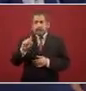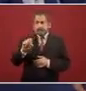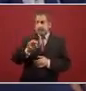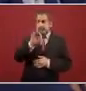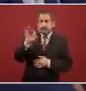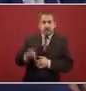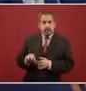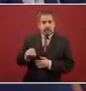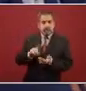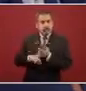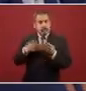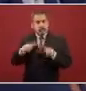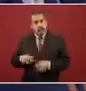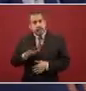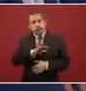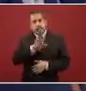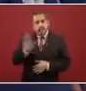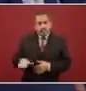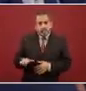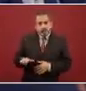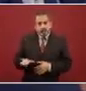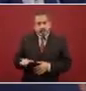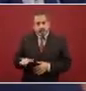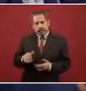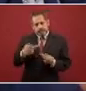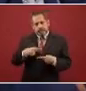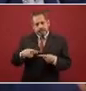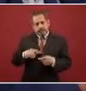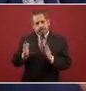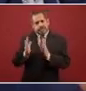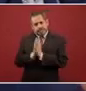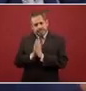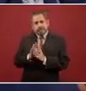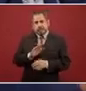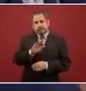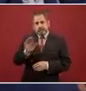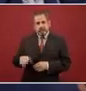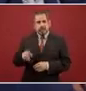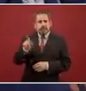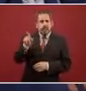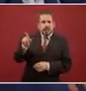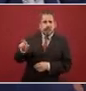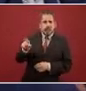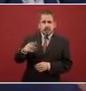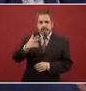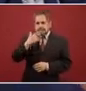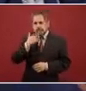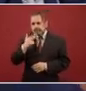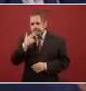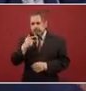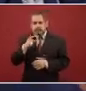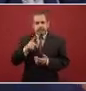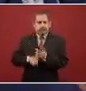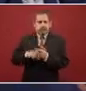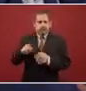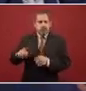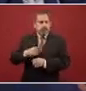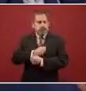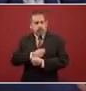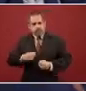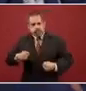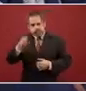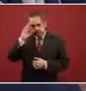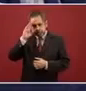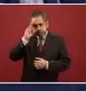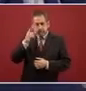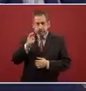de los muertos, de los fallecidos, discúlpenme, de las personas que han fallecido tenían diabetes y tenían obesidad, pues